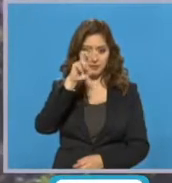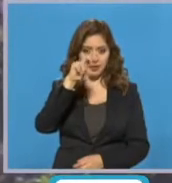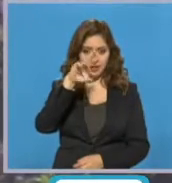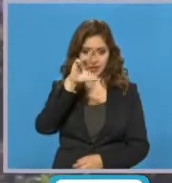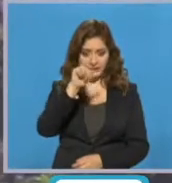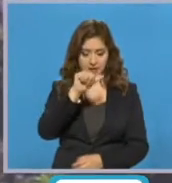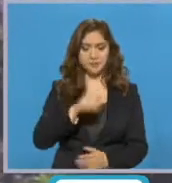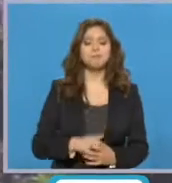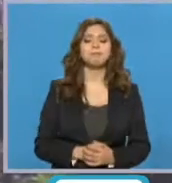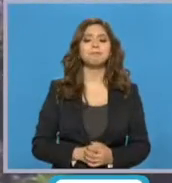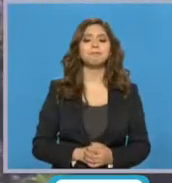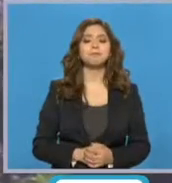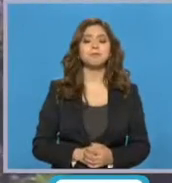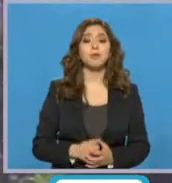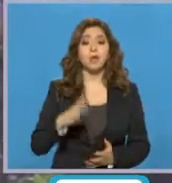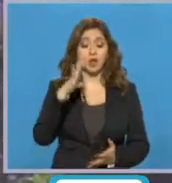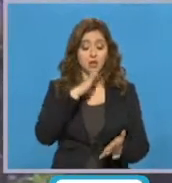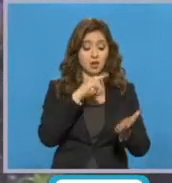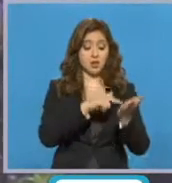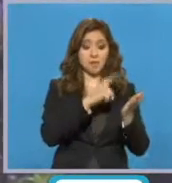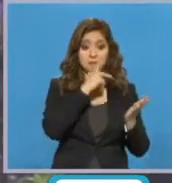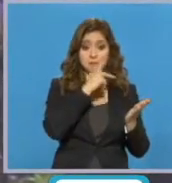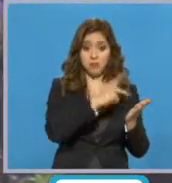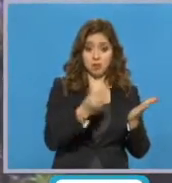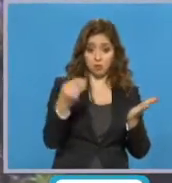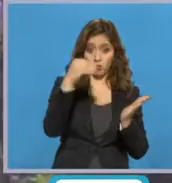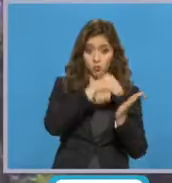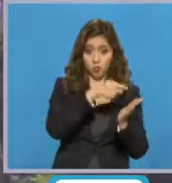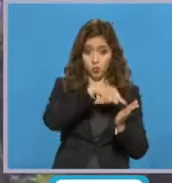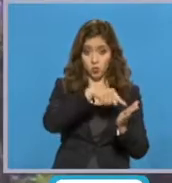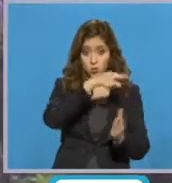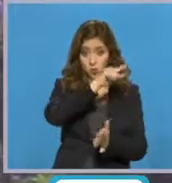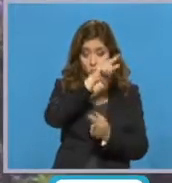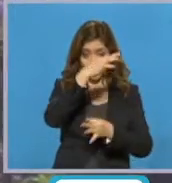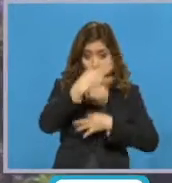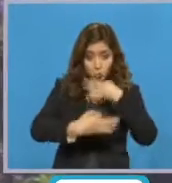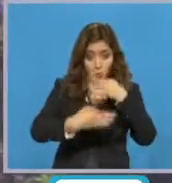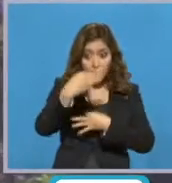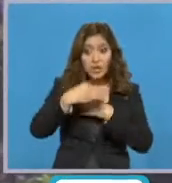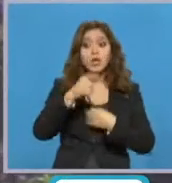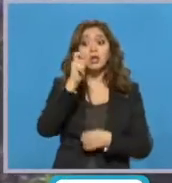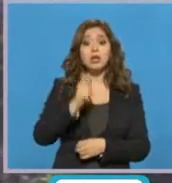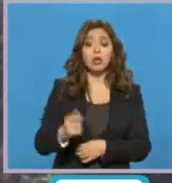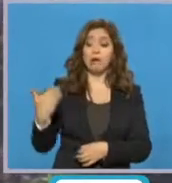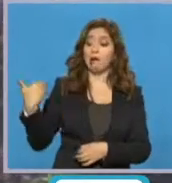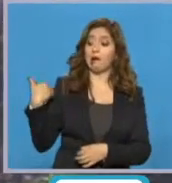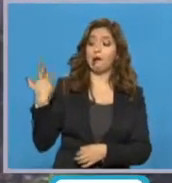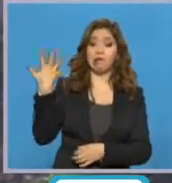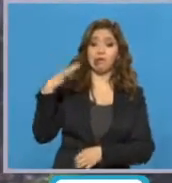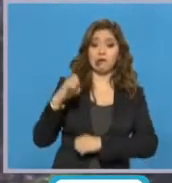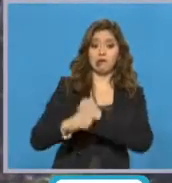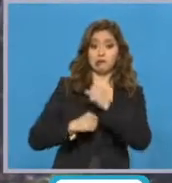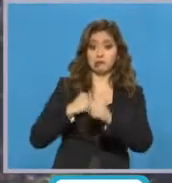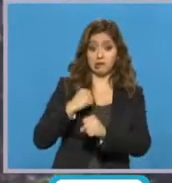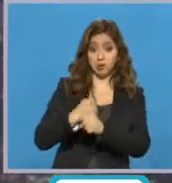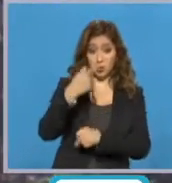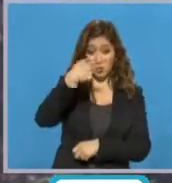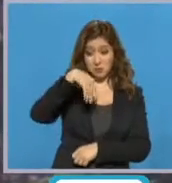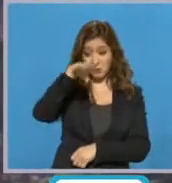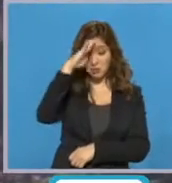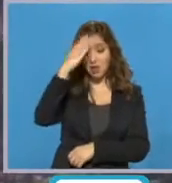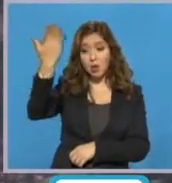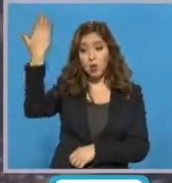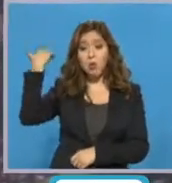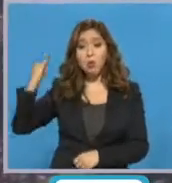figura jurídica creada en la Ciudad de México tiene 10 años con nosotros, ¿eh? No es algo nuevo. Okay. Vamos a recordar cuál